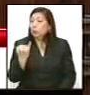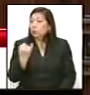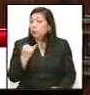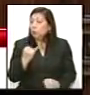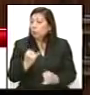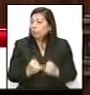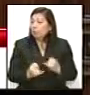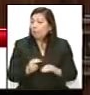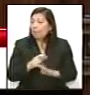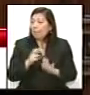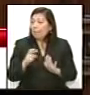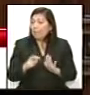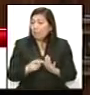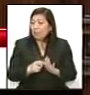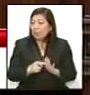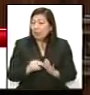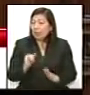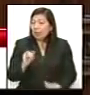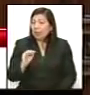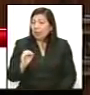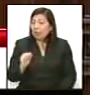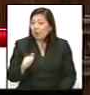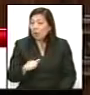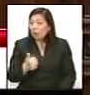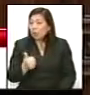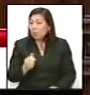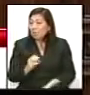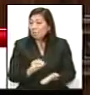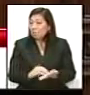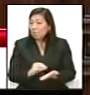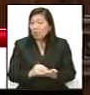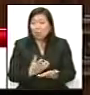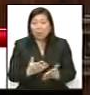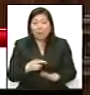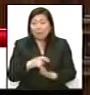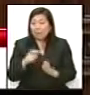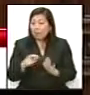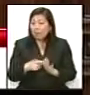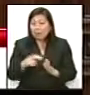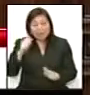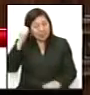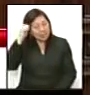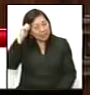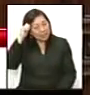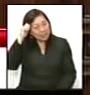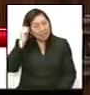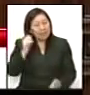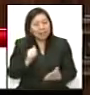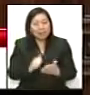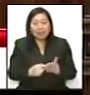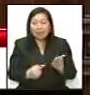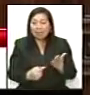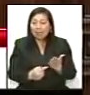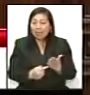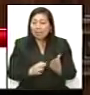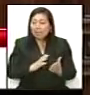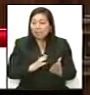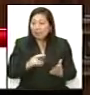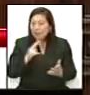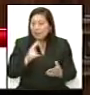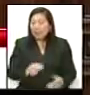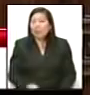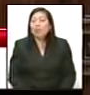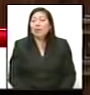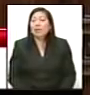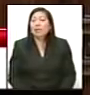proyectos, incluyendo IRSA y otros más, no han sido proyectos de los ingenieros y los técnicos y el Estado peruano,